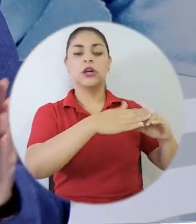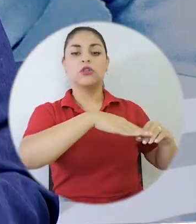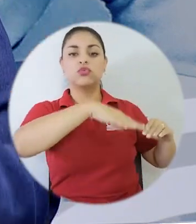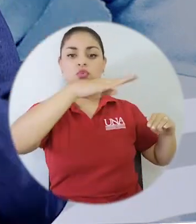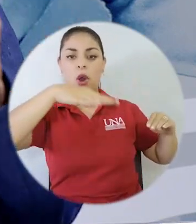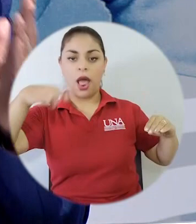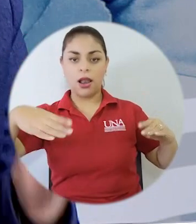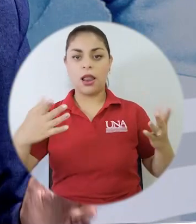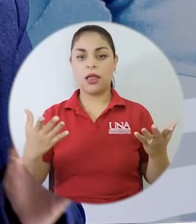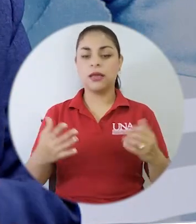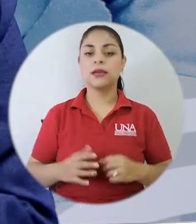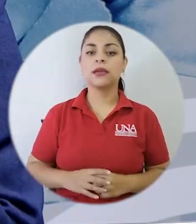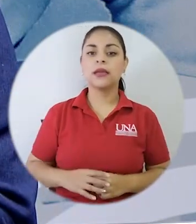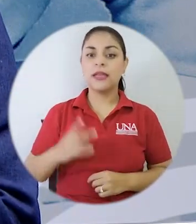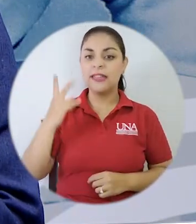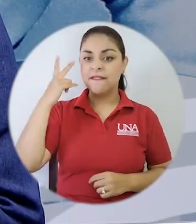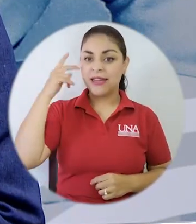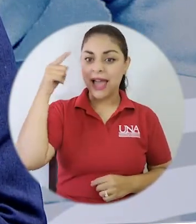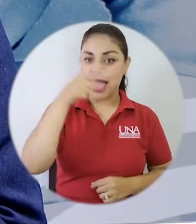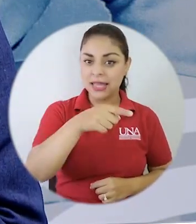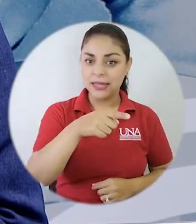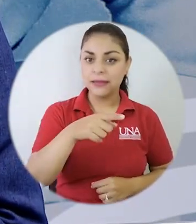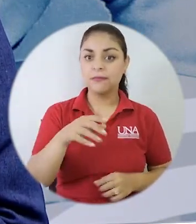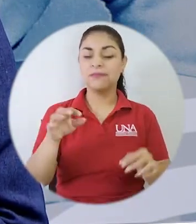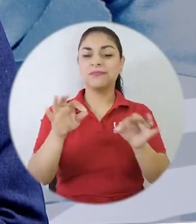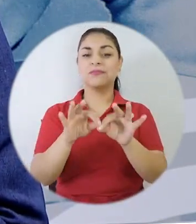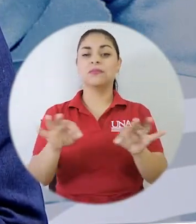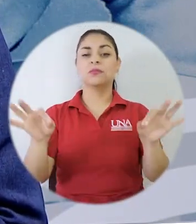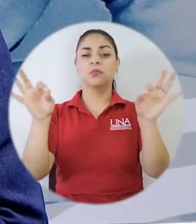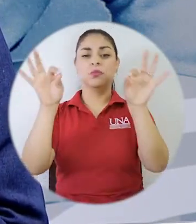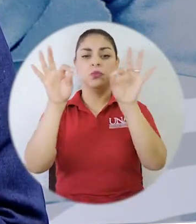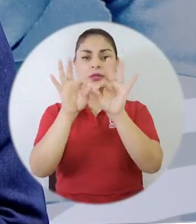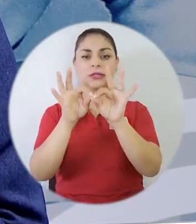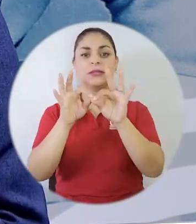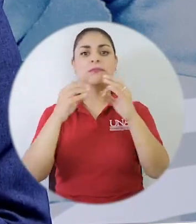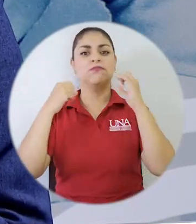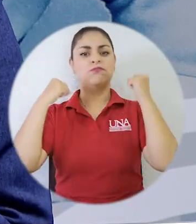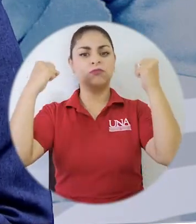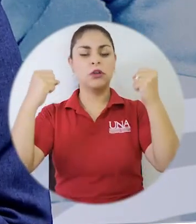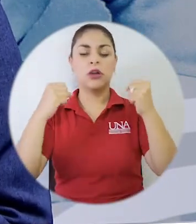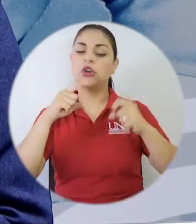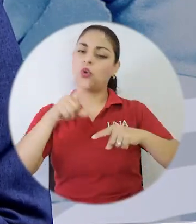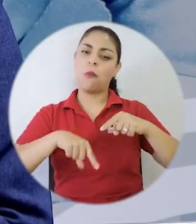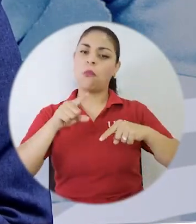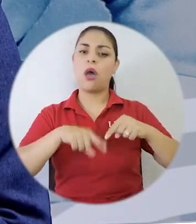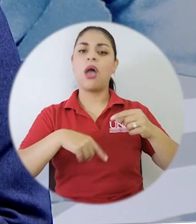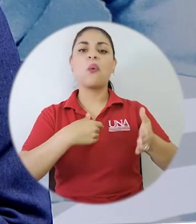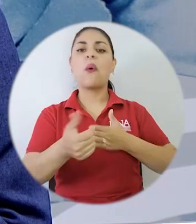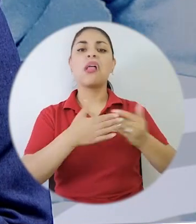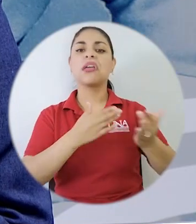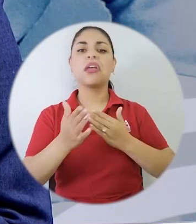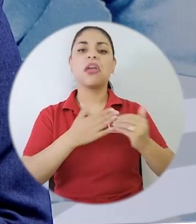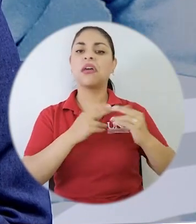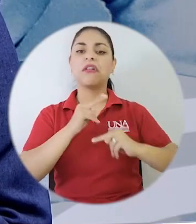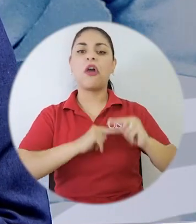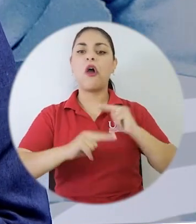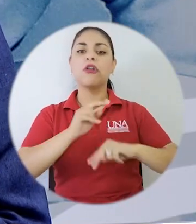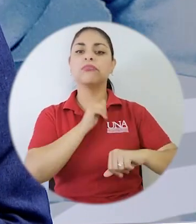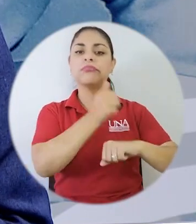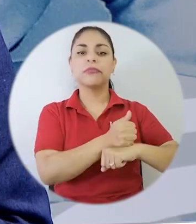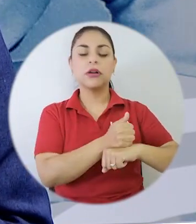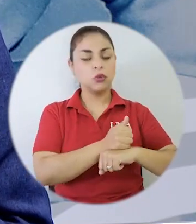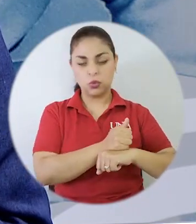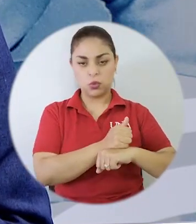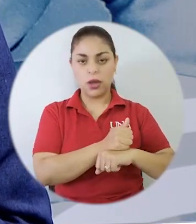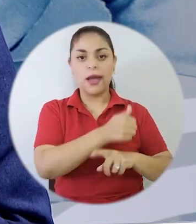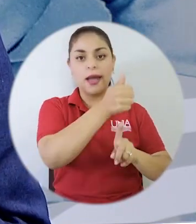costas, a la ruralidad, y determinar ahí las grandes potencialidades, porque no se pueden desarrollar cualquier negocio, es que cada territorio